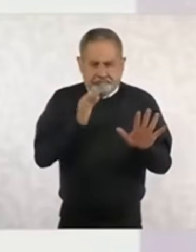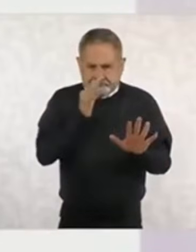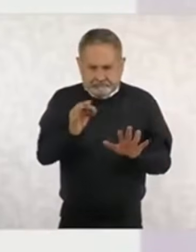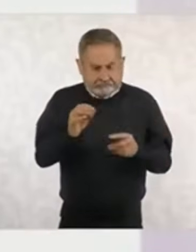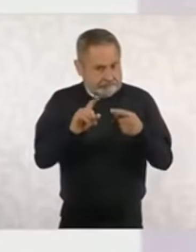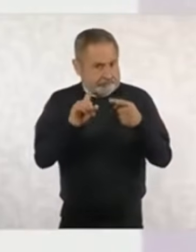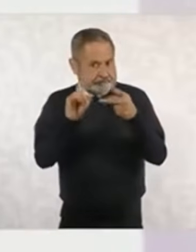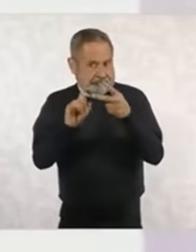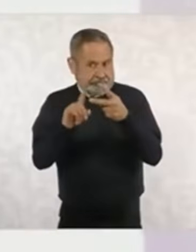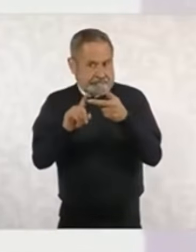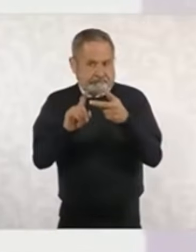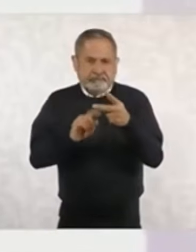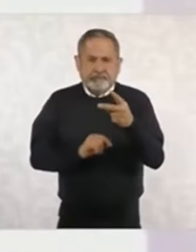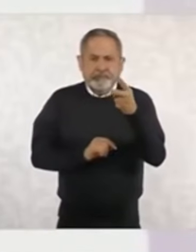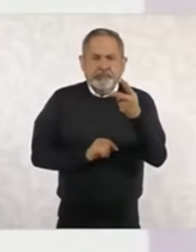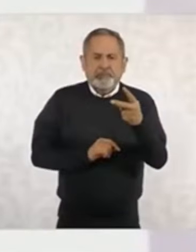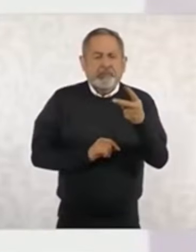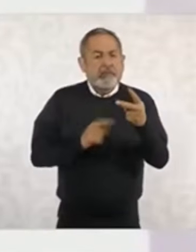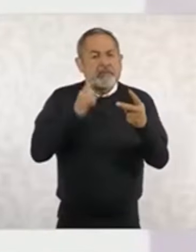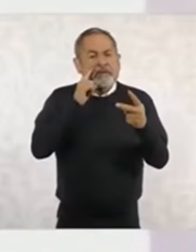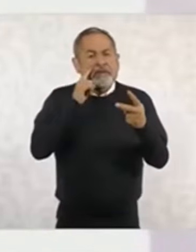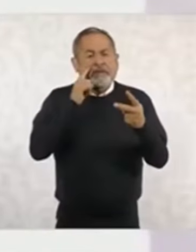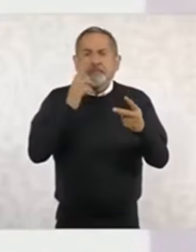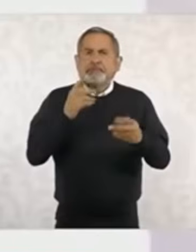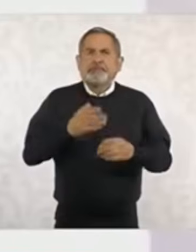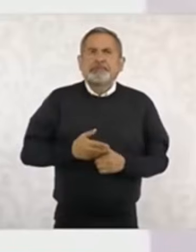Número 2, antes,